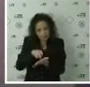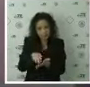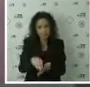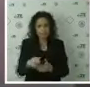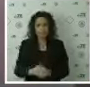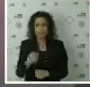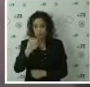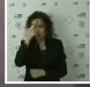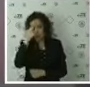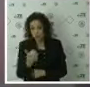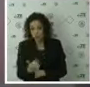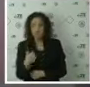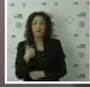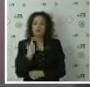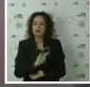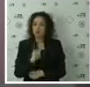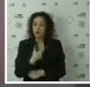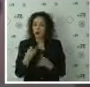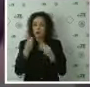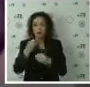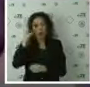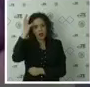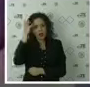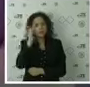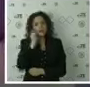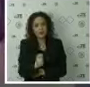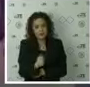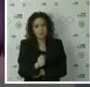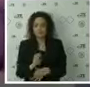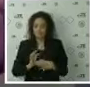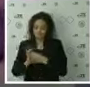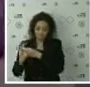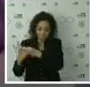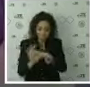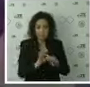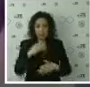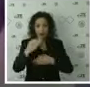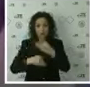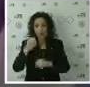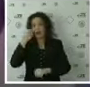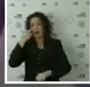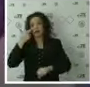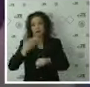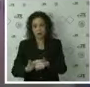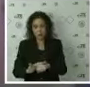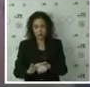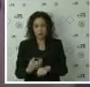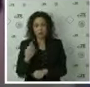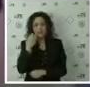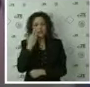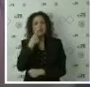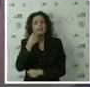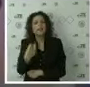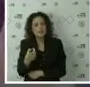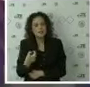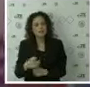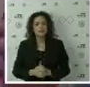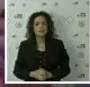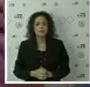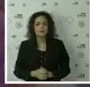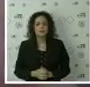retórica es que me gusta mucho un concepto en particular, la corresponsabilidad. ¿A qué me refiero con esto? Simplemente a que tanto